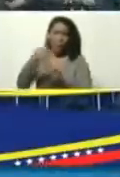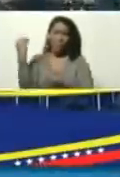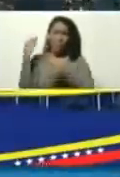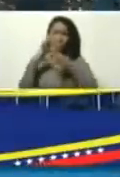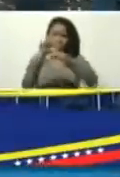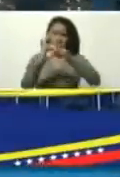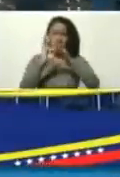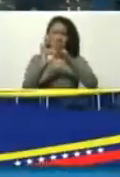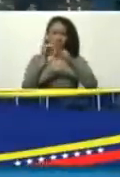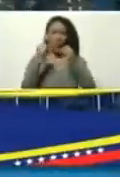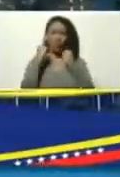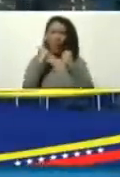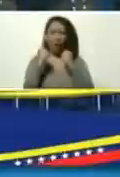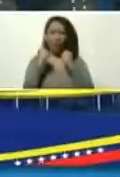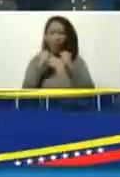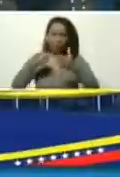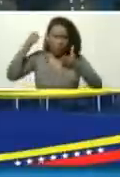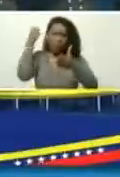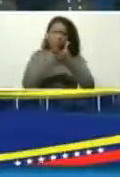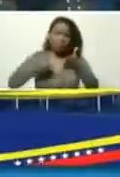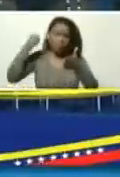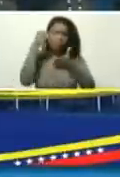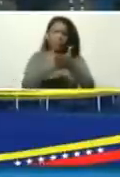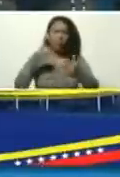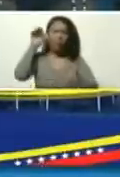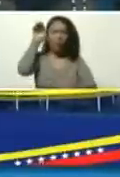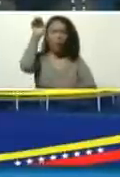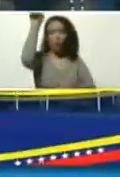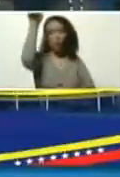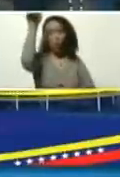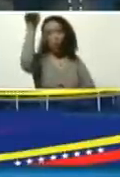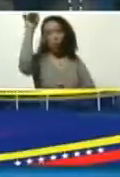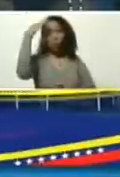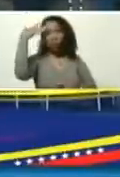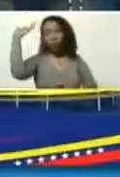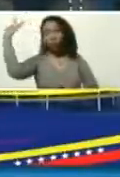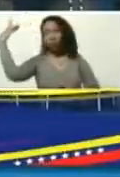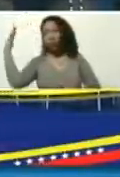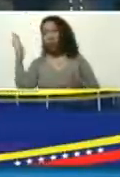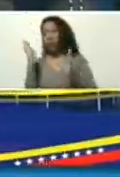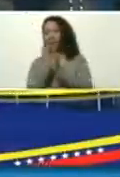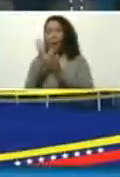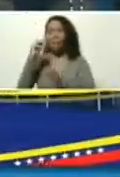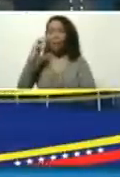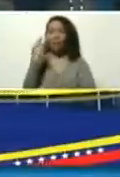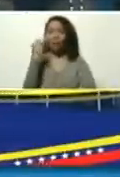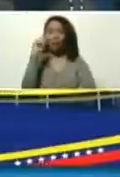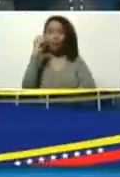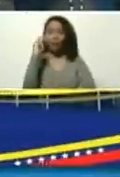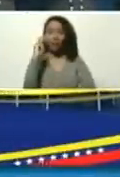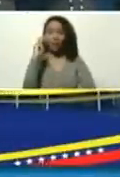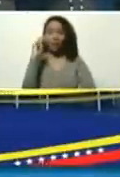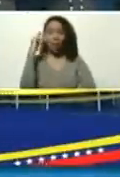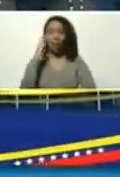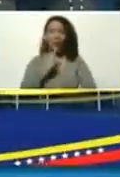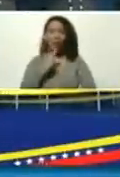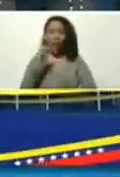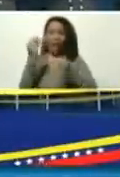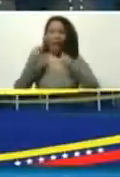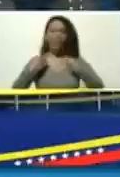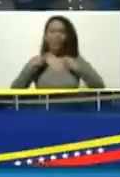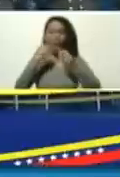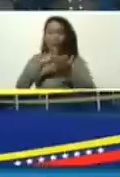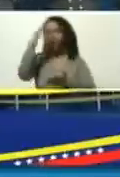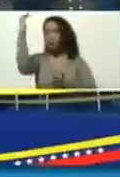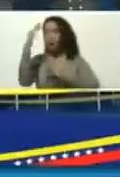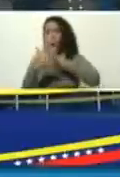nunca, luchando por el futuro que soñaron San Martín y Bolívar. ¡Que viva la gloria de